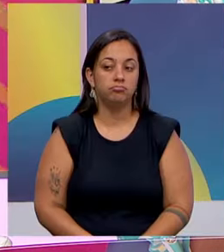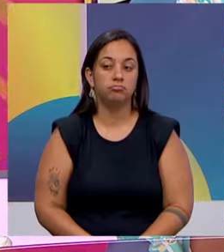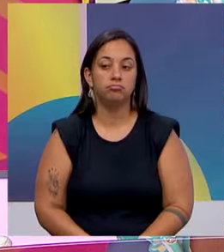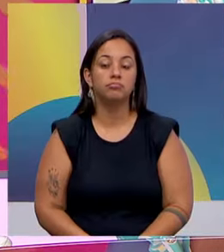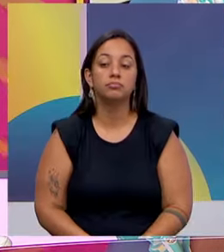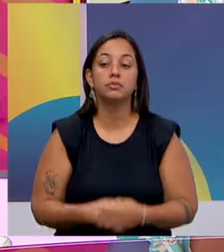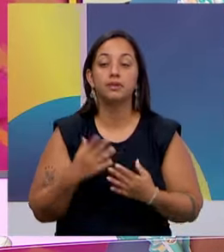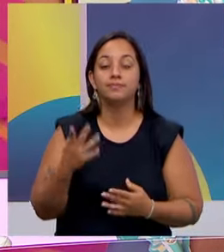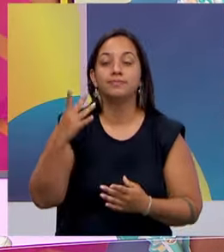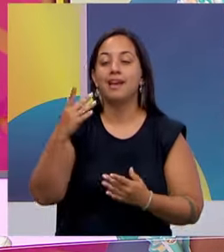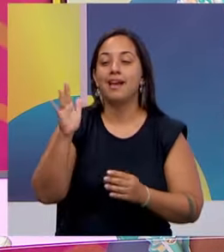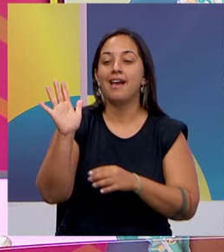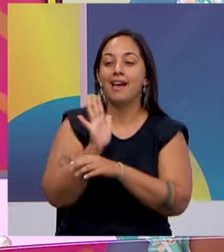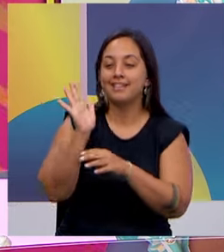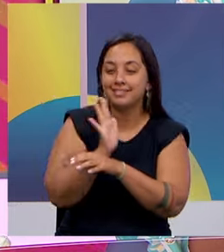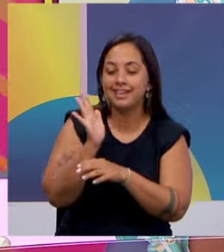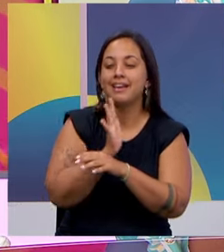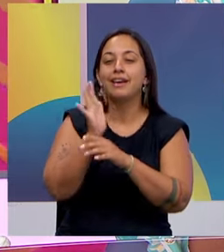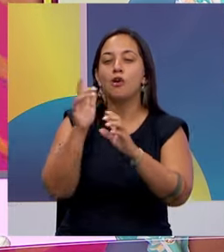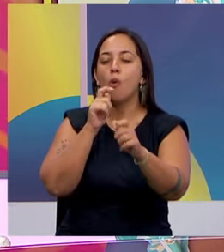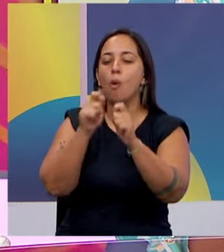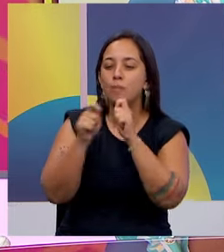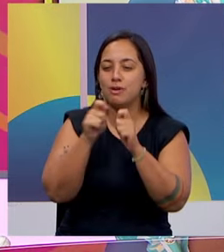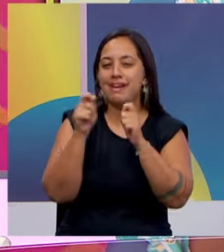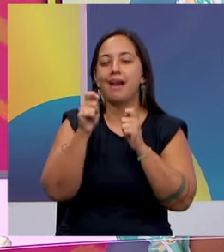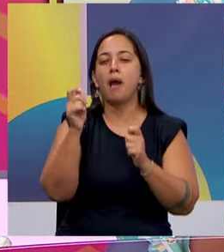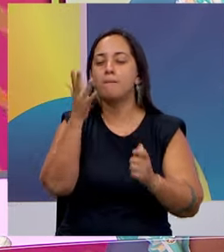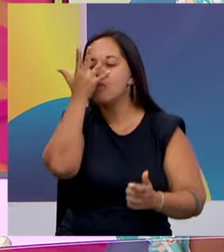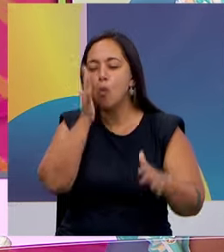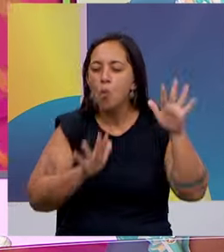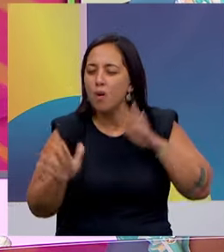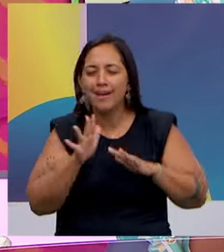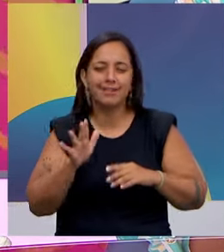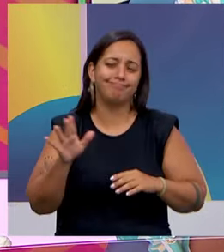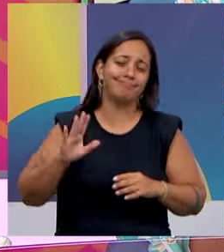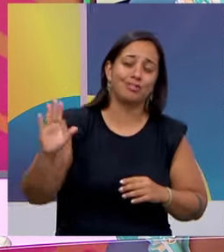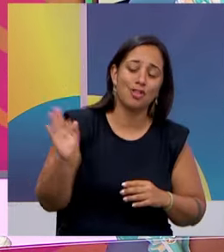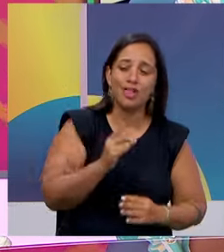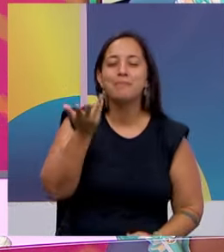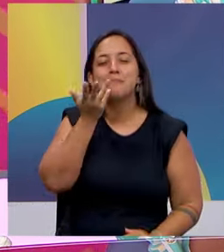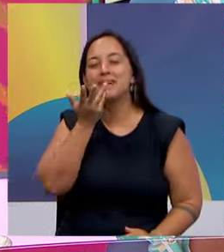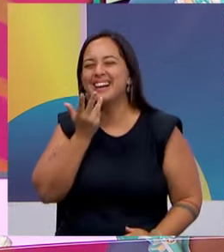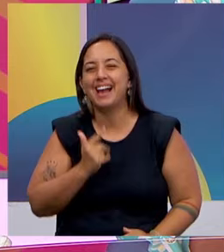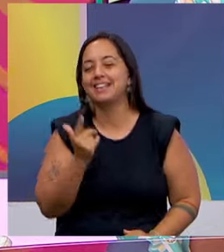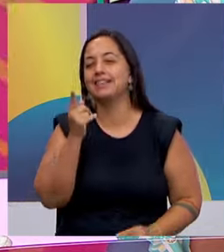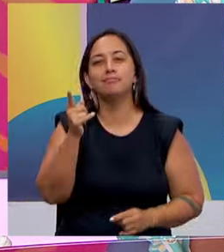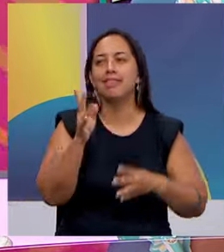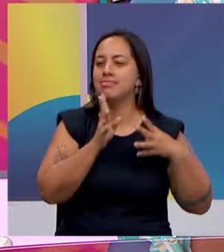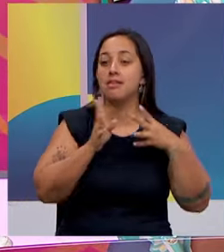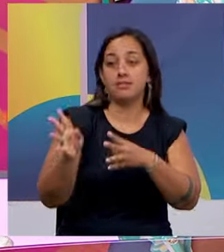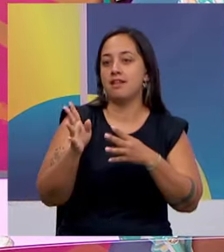comunicadora, ¿cuántas cosas? Burguista. Todo burguista, te hace. Todo te hace. Me encantan los